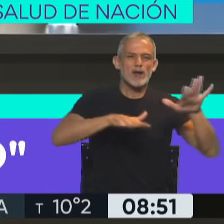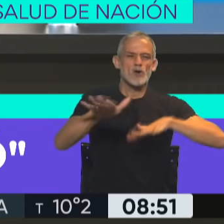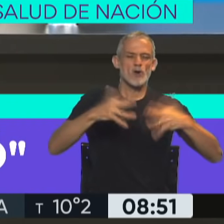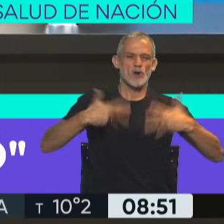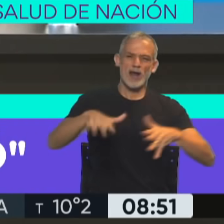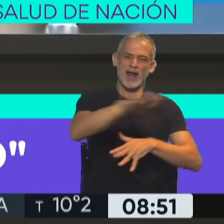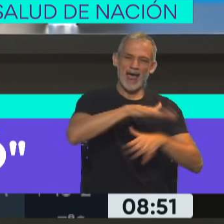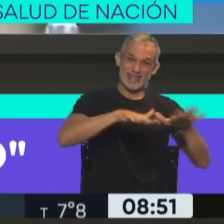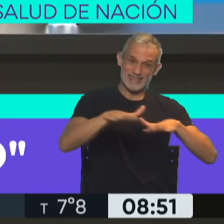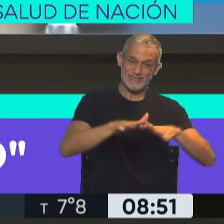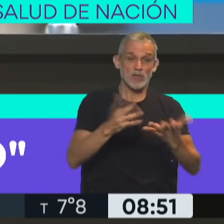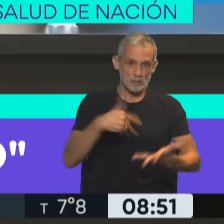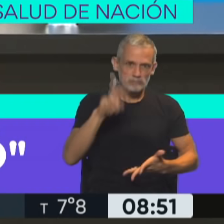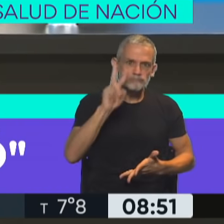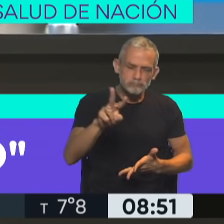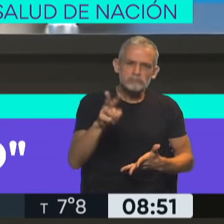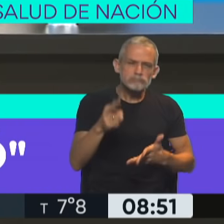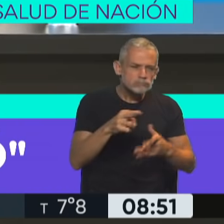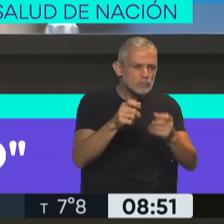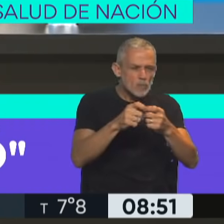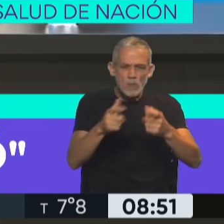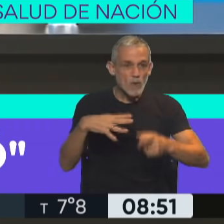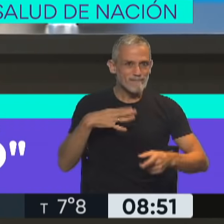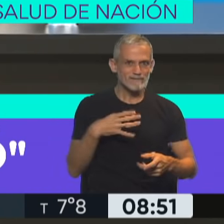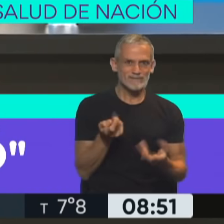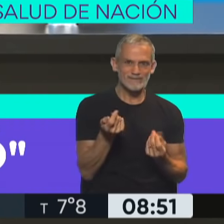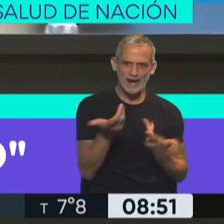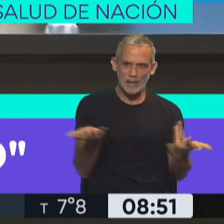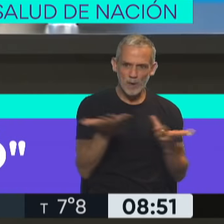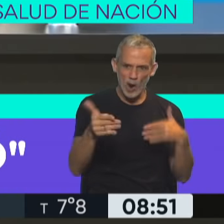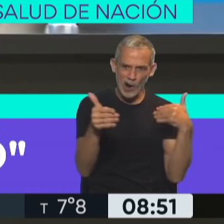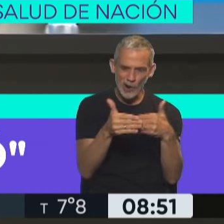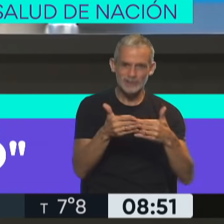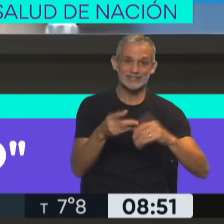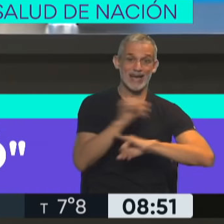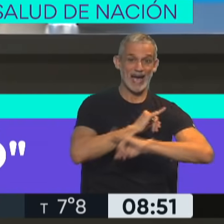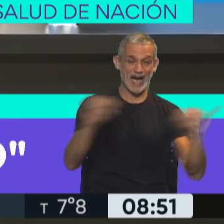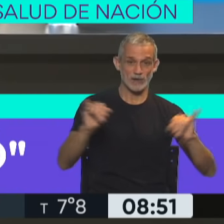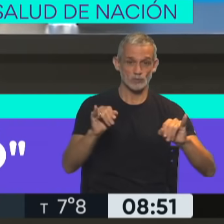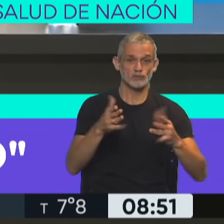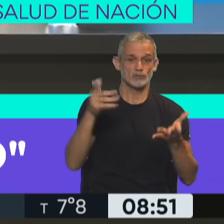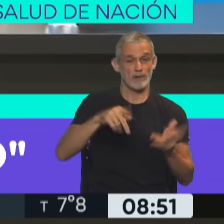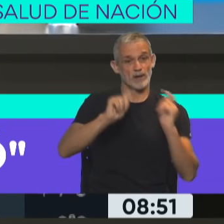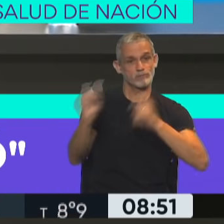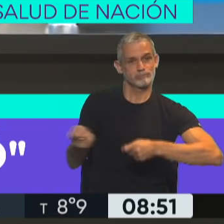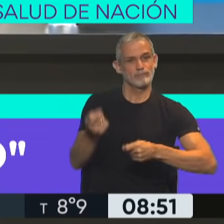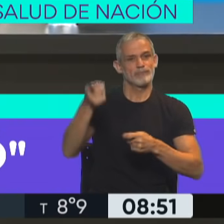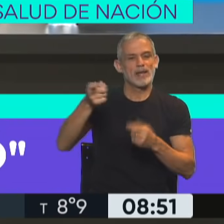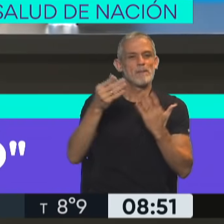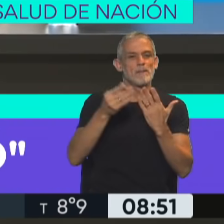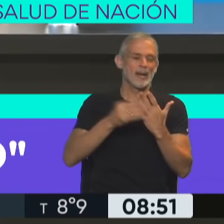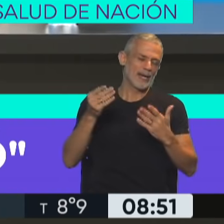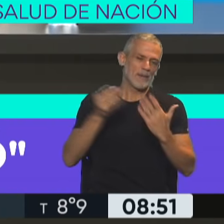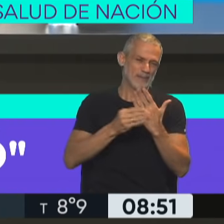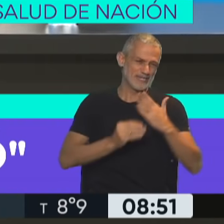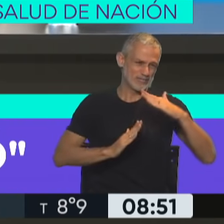podemos ver muy concretamente que cada vez falta menos, así que estos son los anuncios. Le paso la palabra al jefe